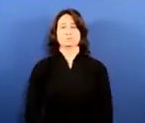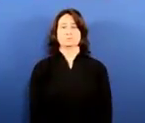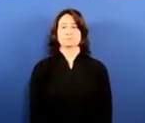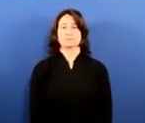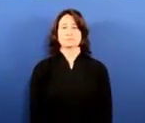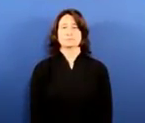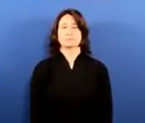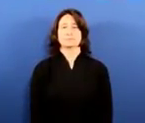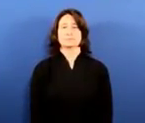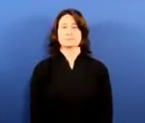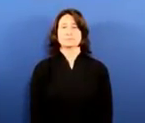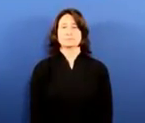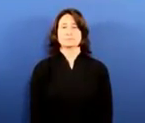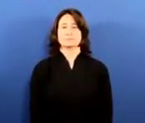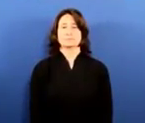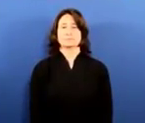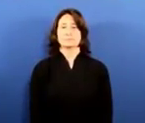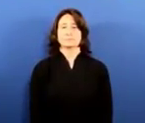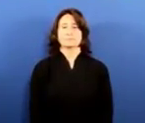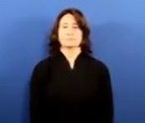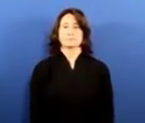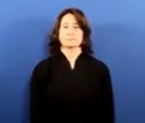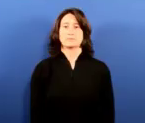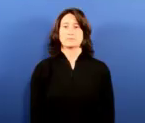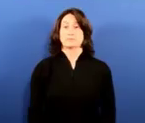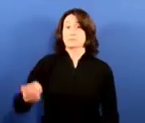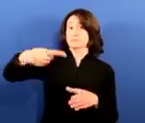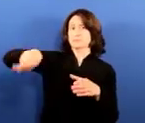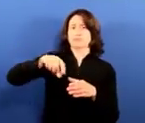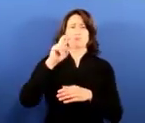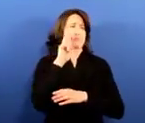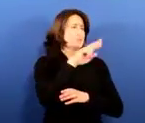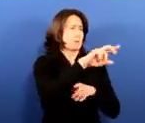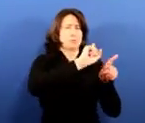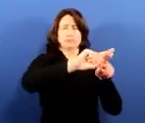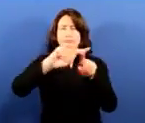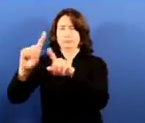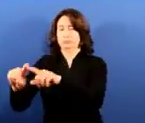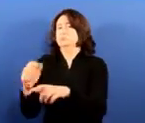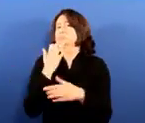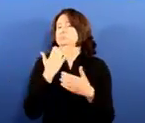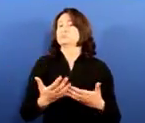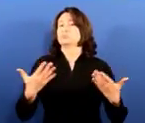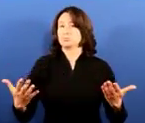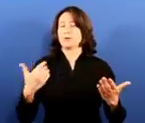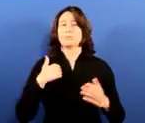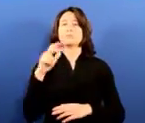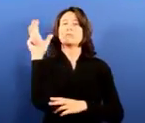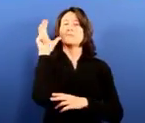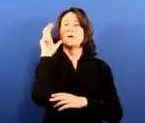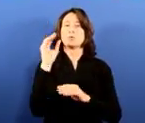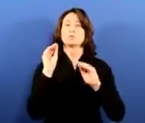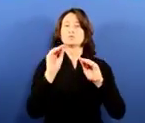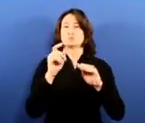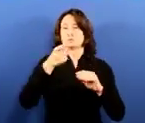región argelina de Tindouf. Los 18 niñas y niñas que han visitado el Palacio Foral permanecerán